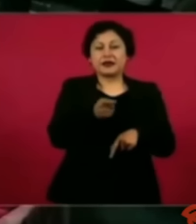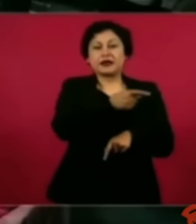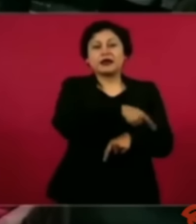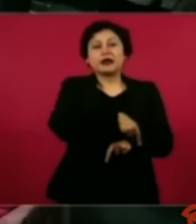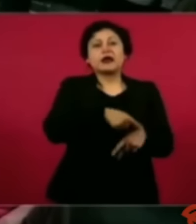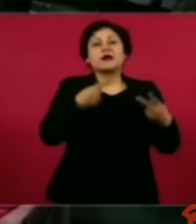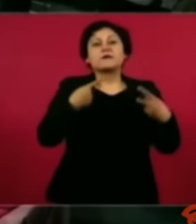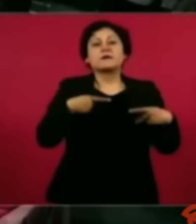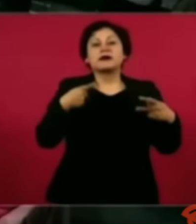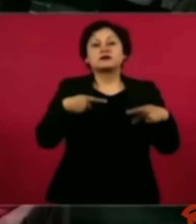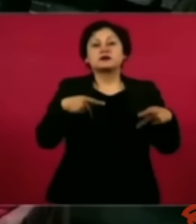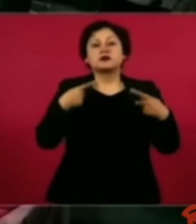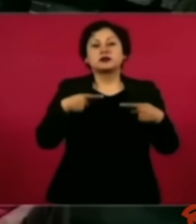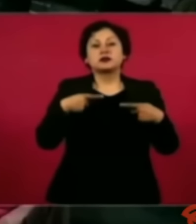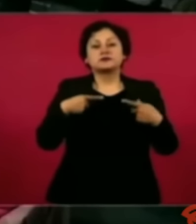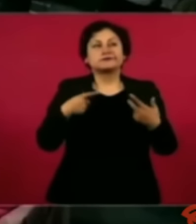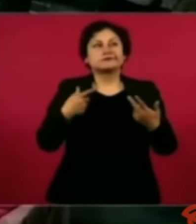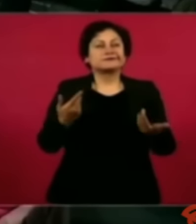de